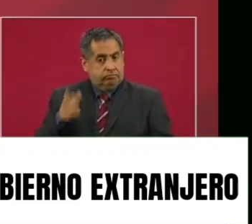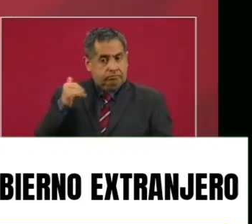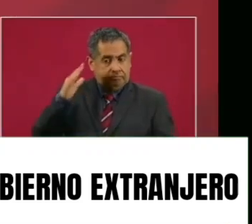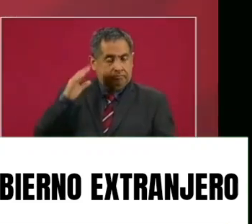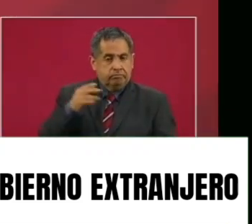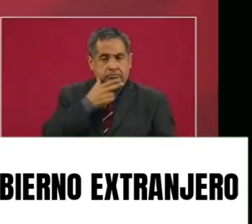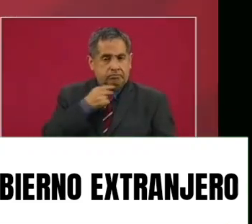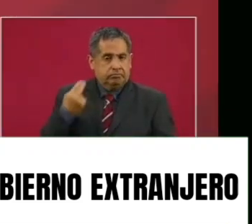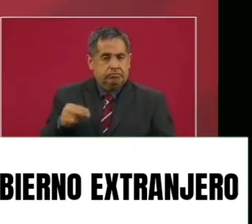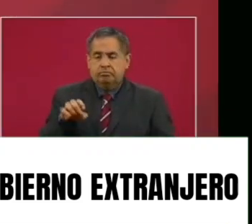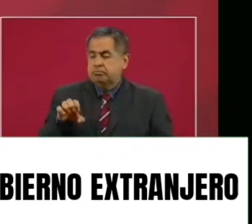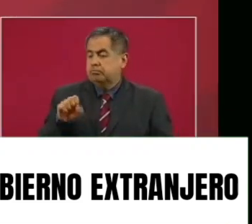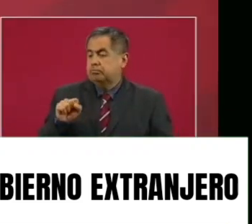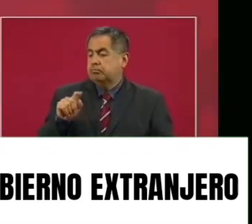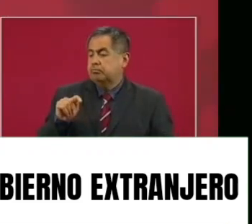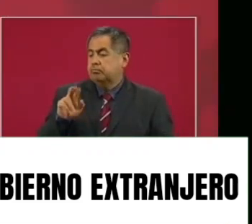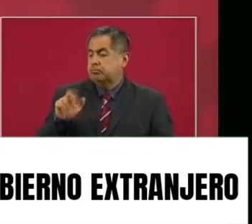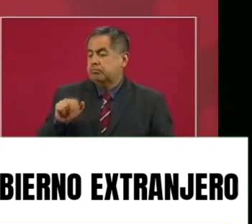Estrada